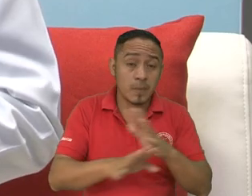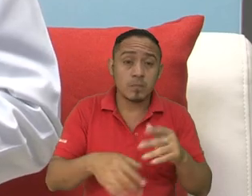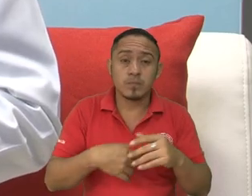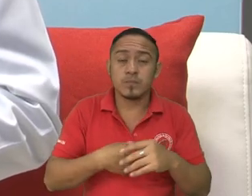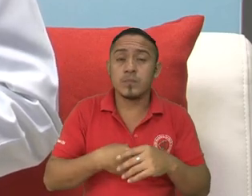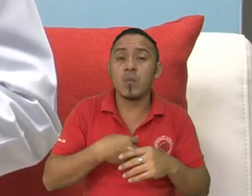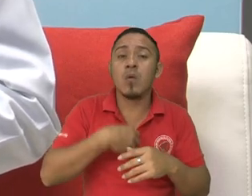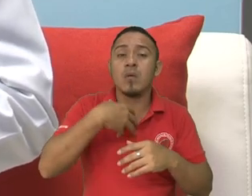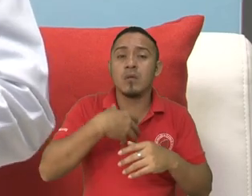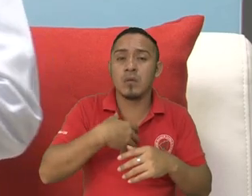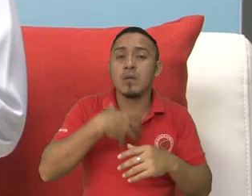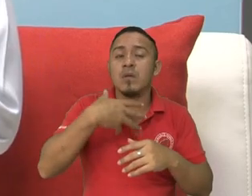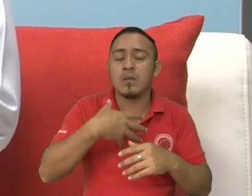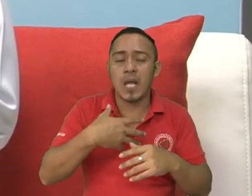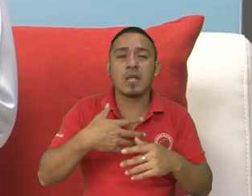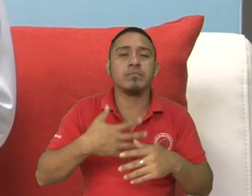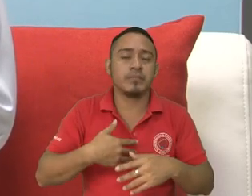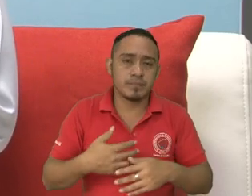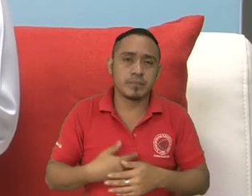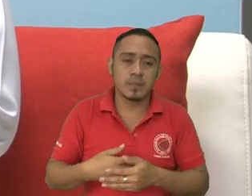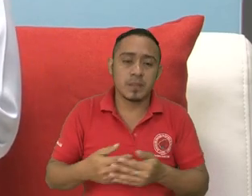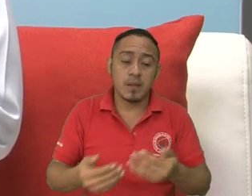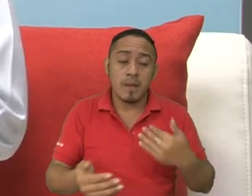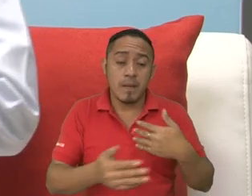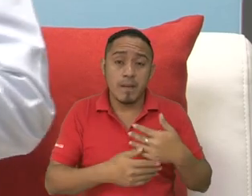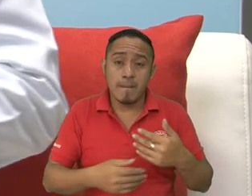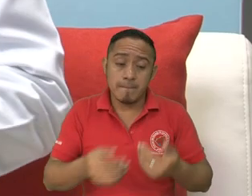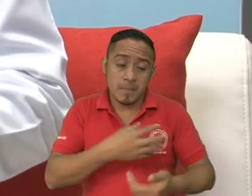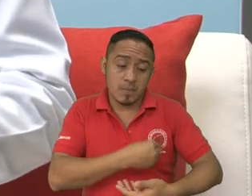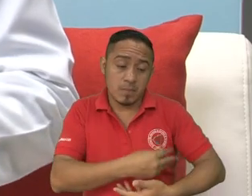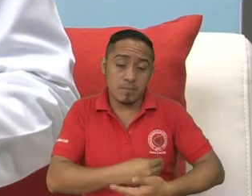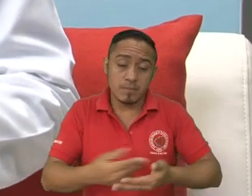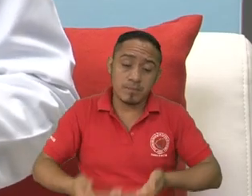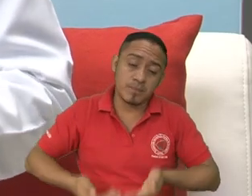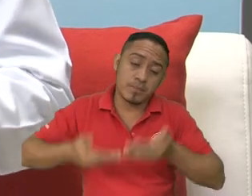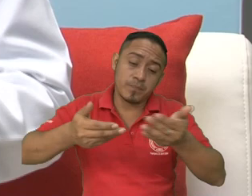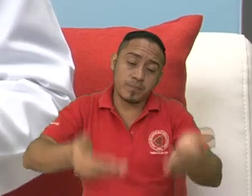sus cólicos, porque normalmente acostamos al niño y lo dejamos